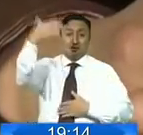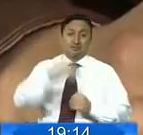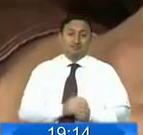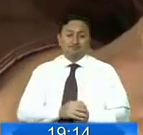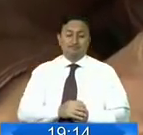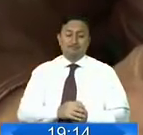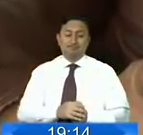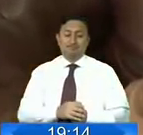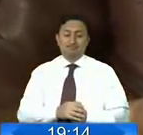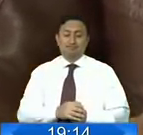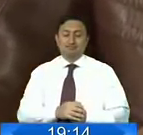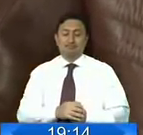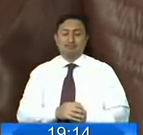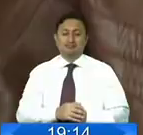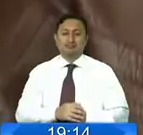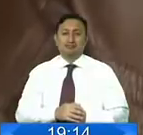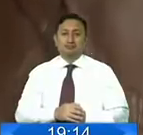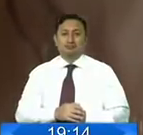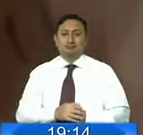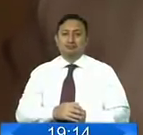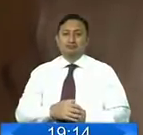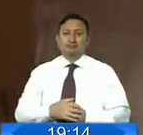el pasado jueves informó javier gayo